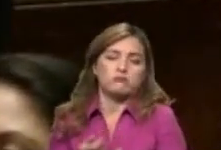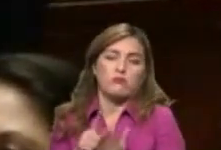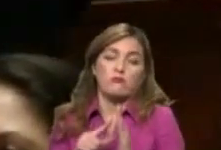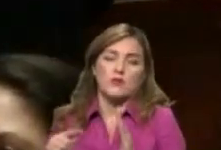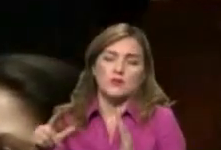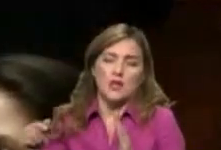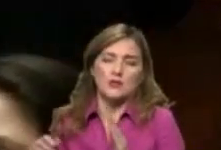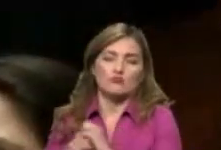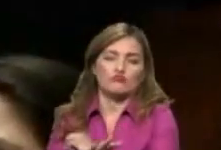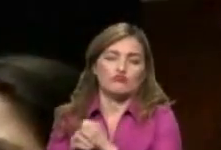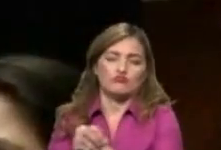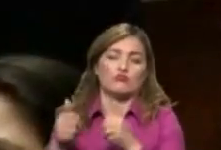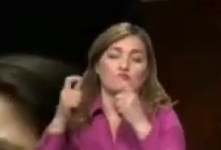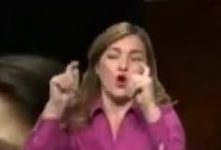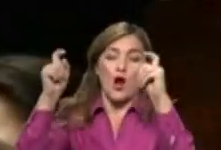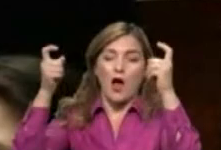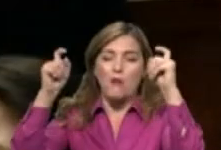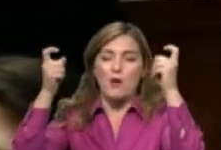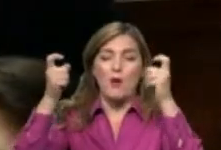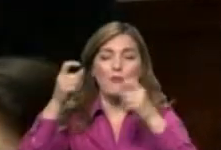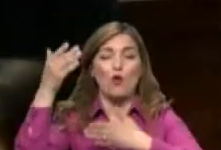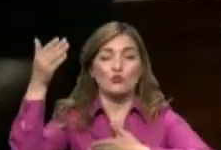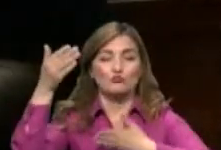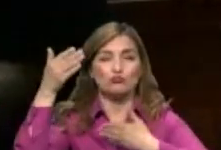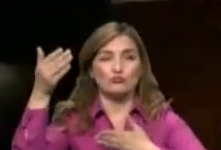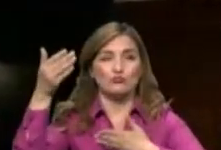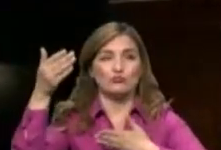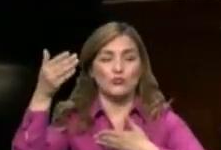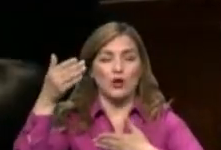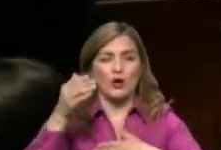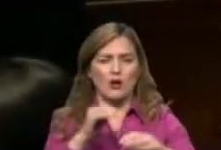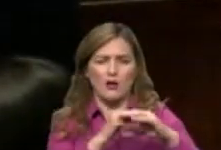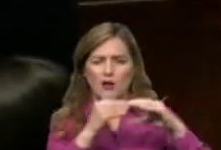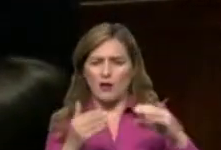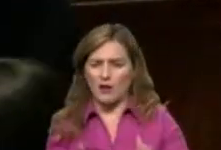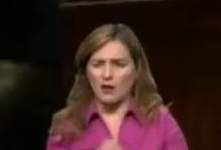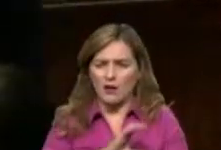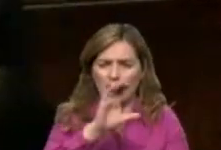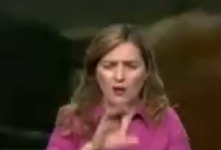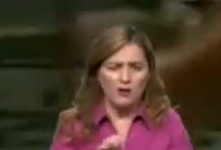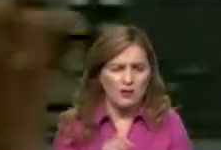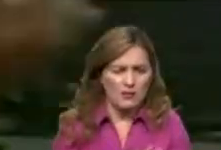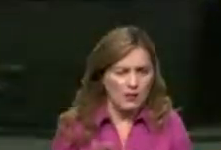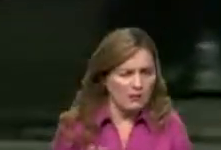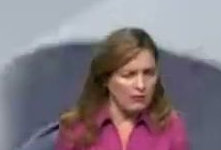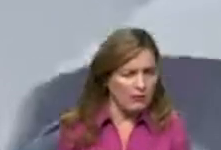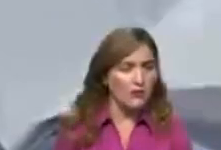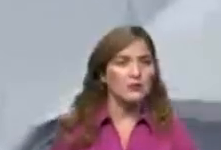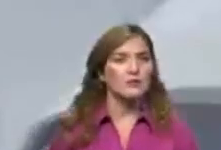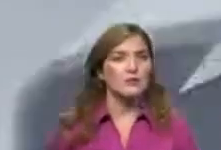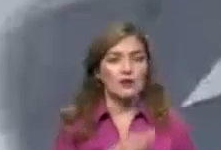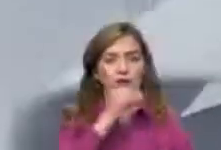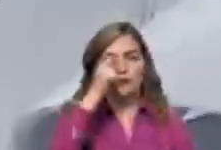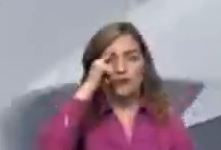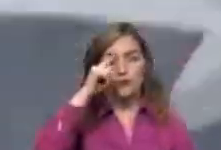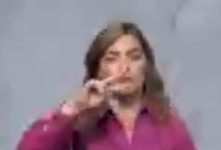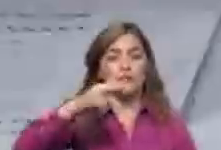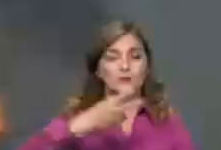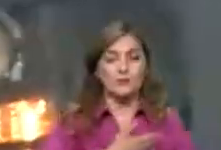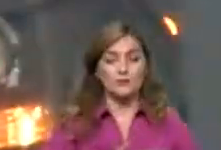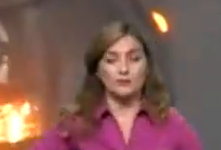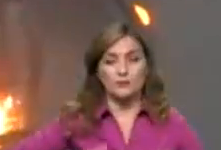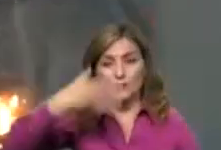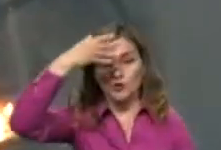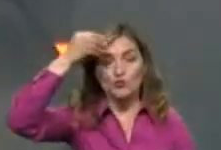¿No les bastó con el dinero que les da el Consejo Nacional Electoral? Y Rafael Correa, Jorge Glass y